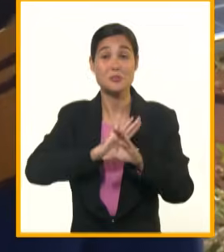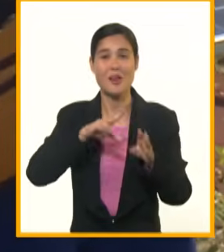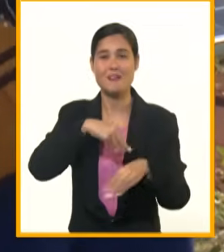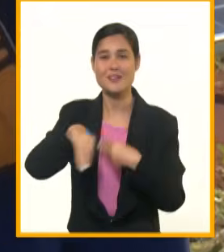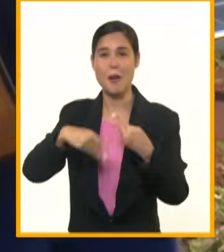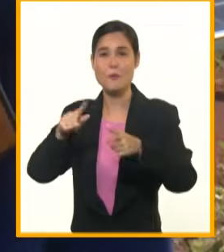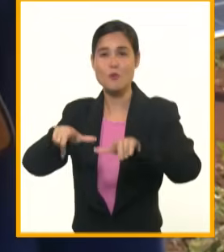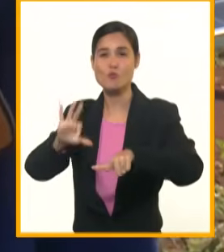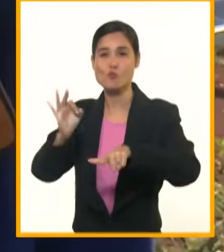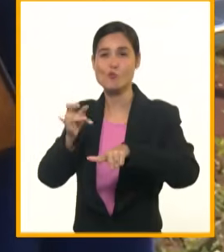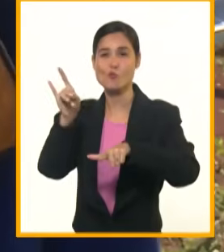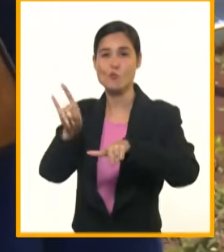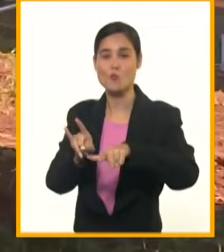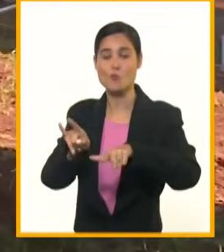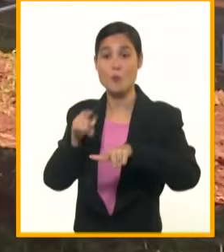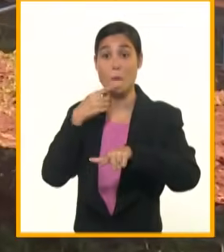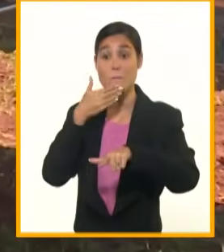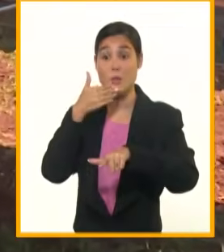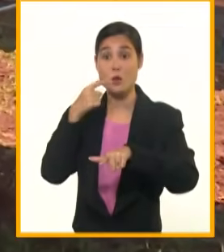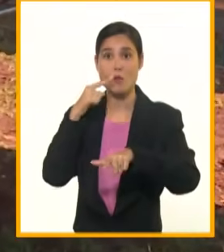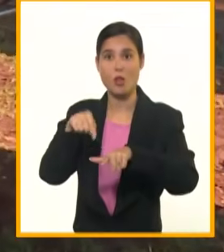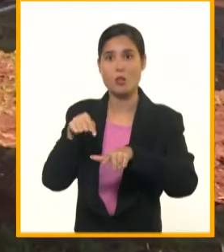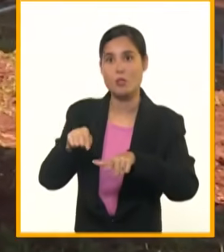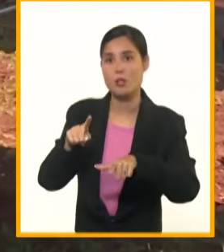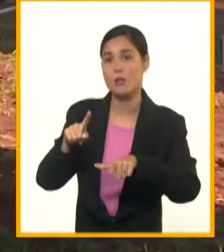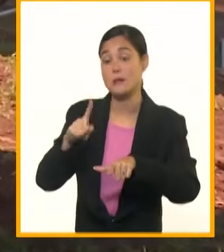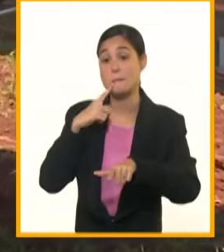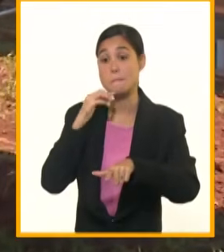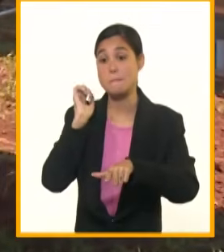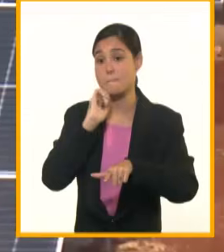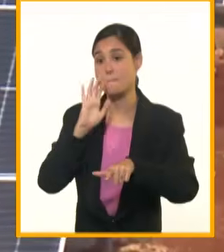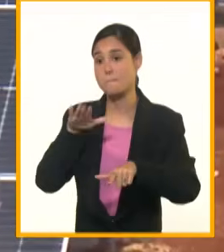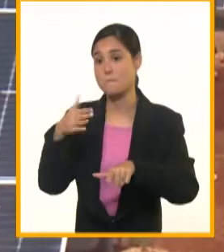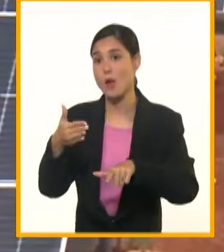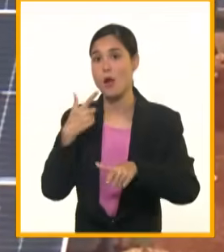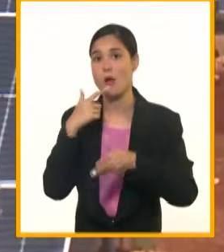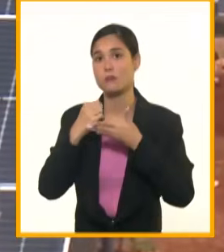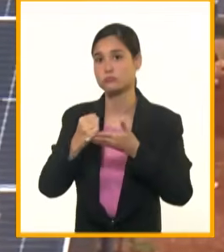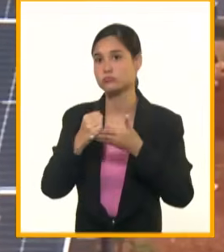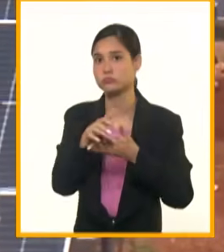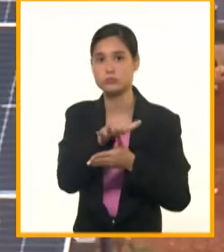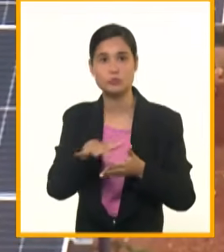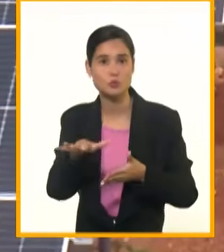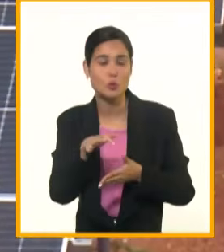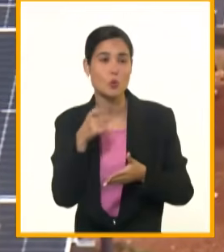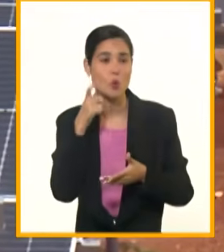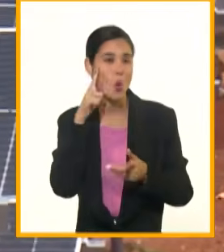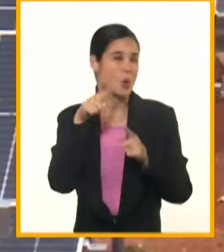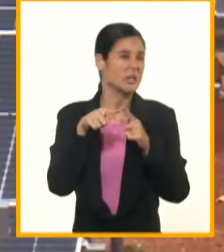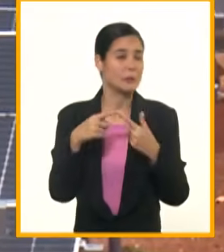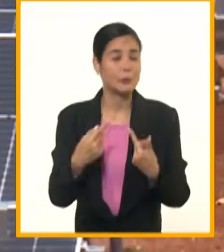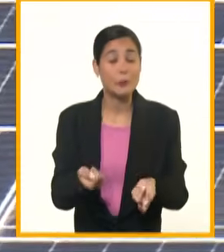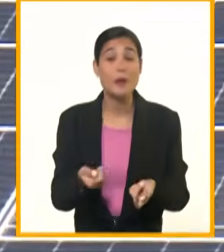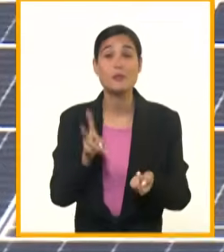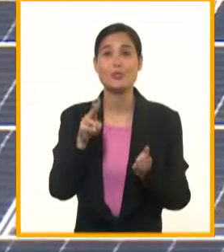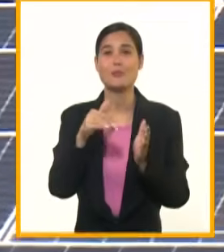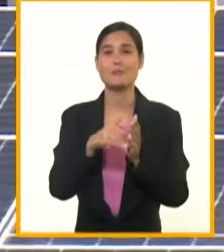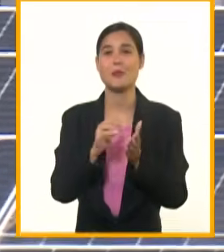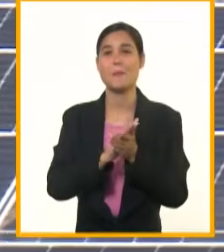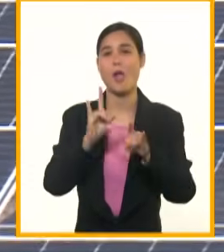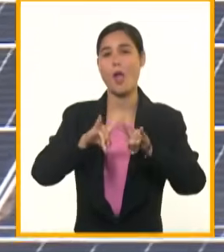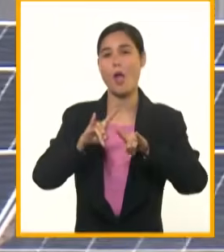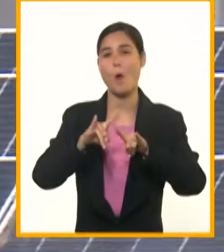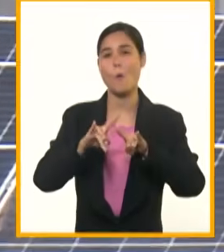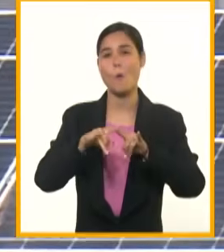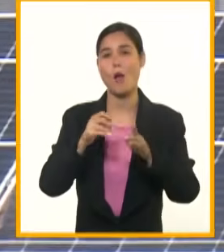la matriz y avanzar hacia una generación más limpia, alineada con la meta nacional de alcanzar unos 2.000 megawatts de capacidad renovable